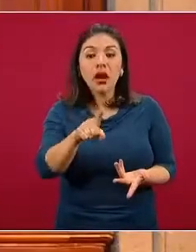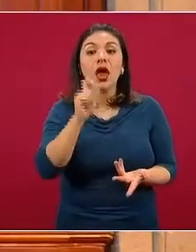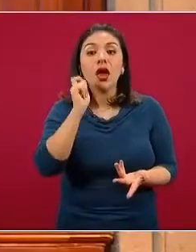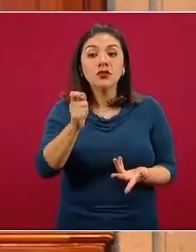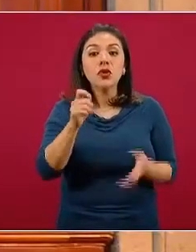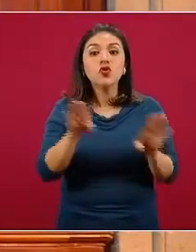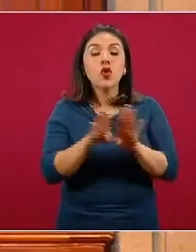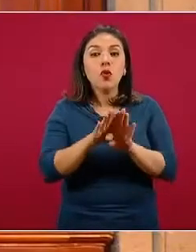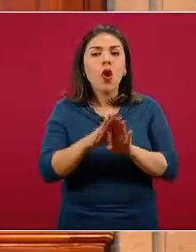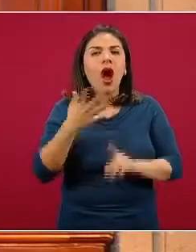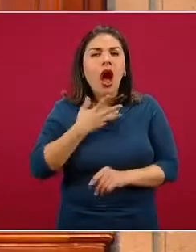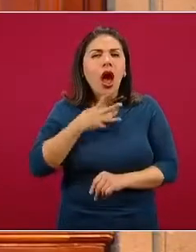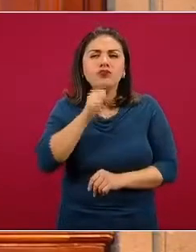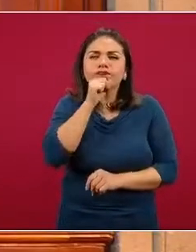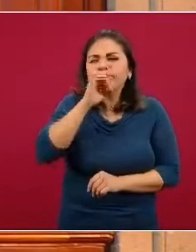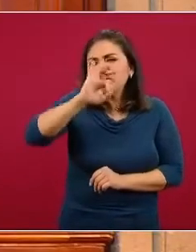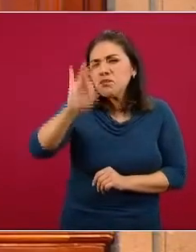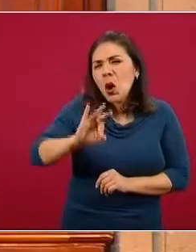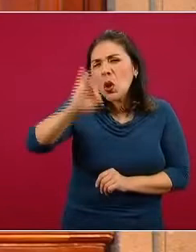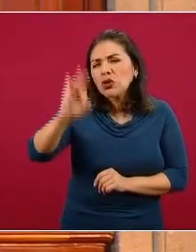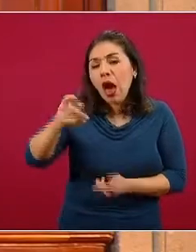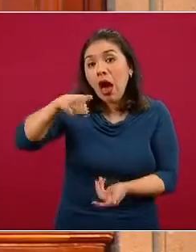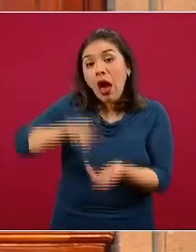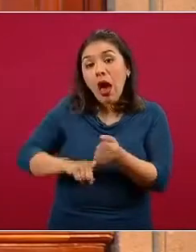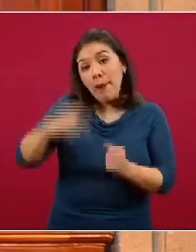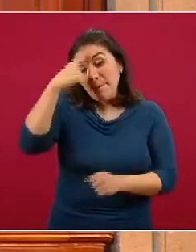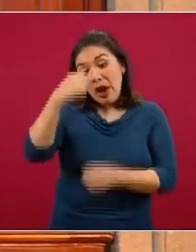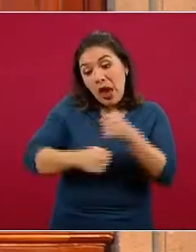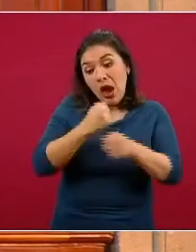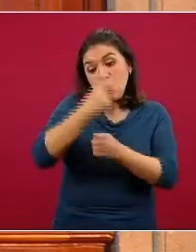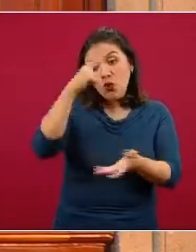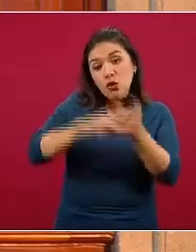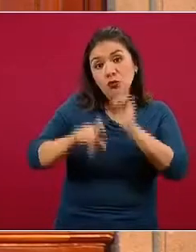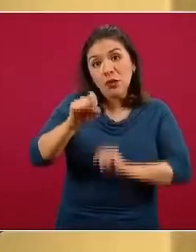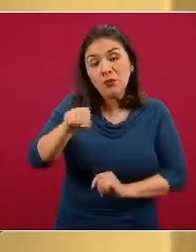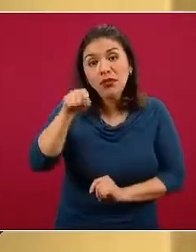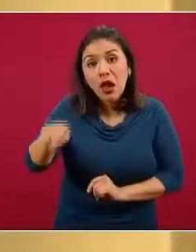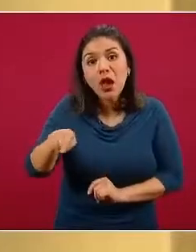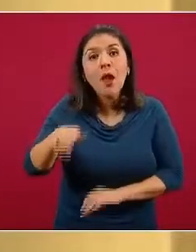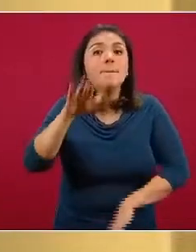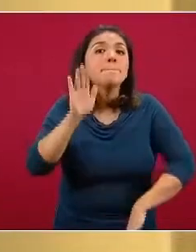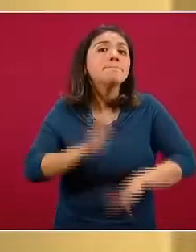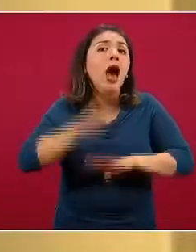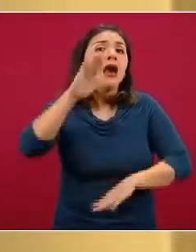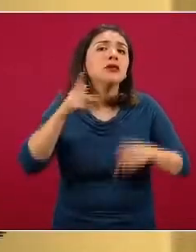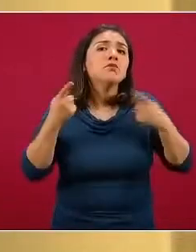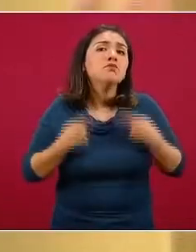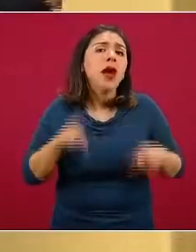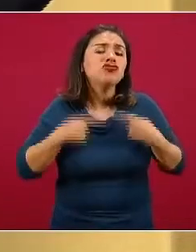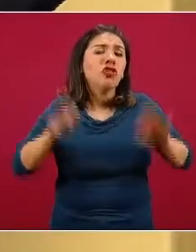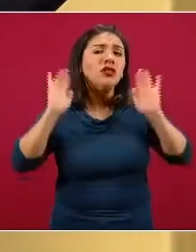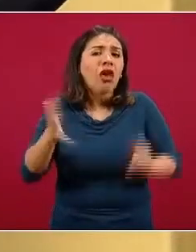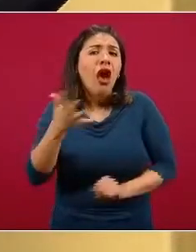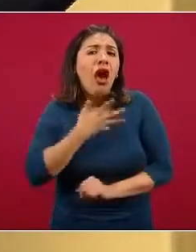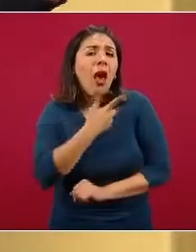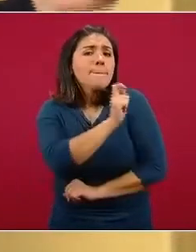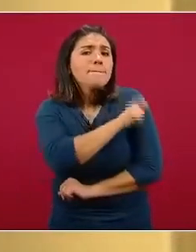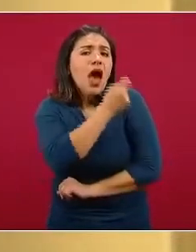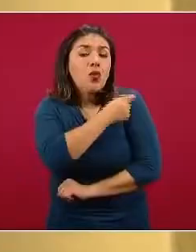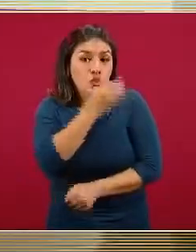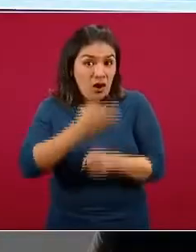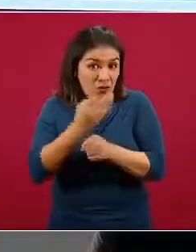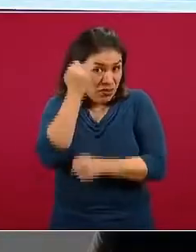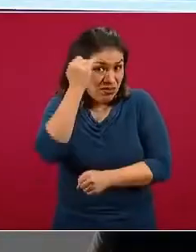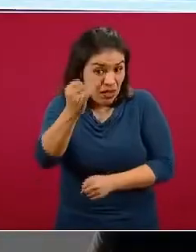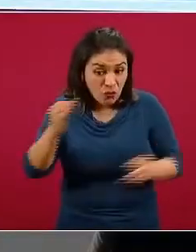que está en un porcentaje, representa para el 2020 una mayor cantidad de personas vacunadas. Esta